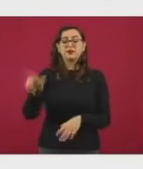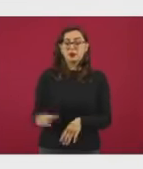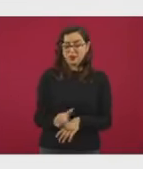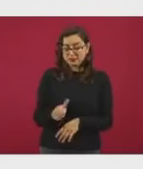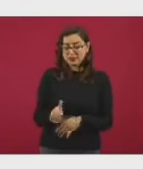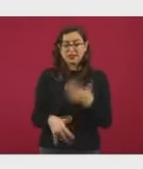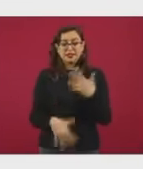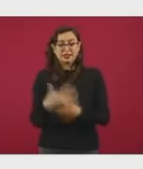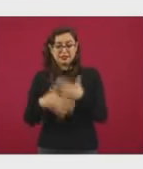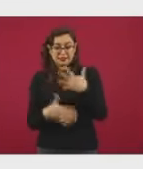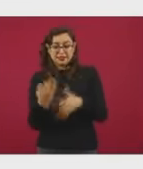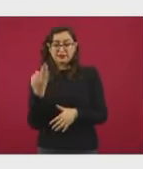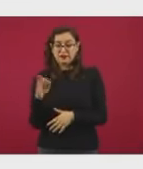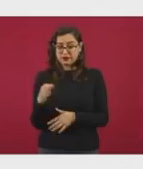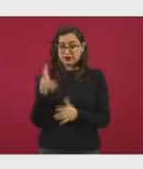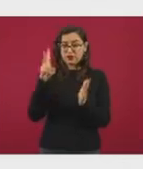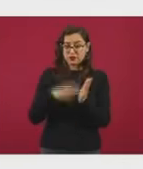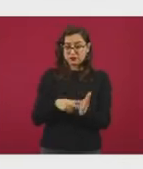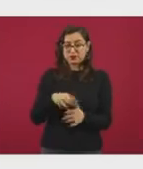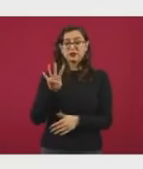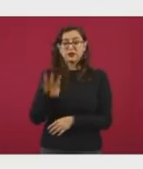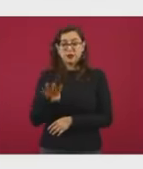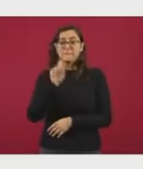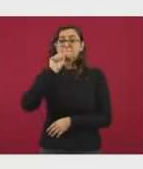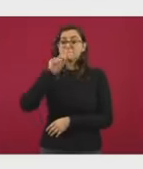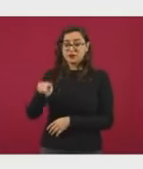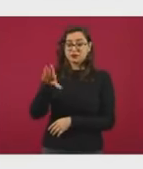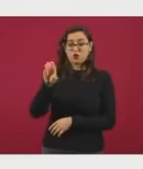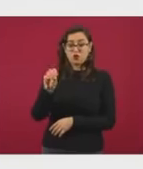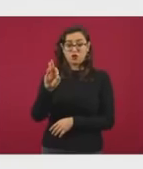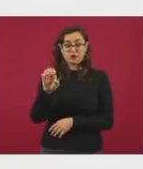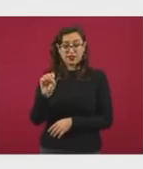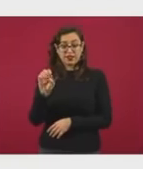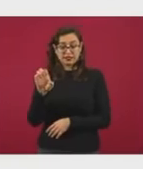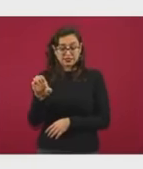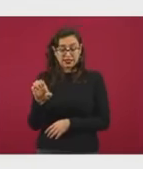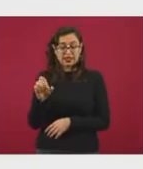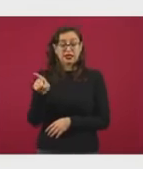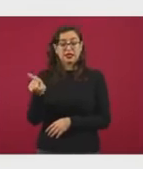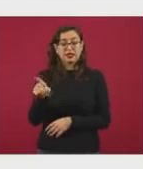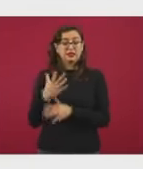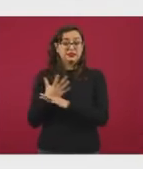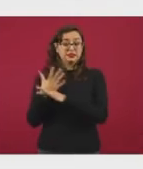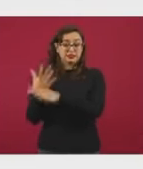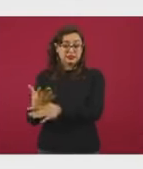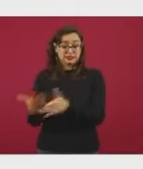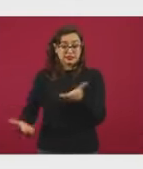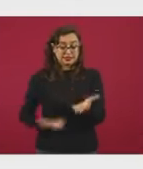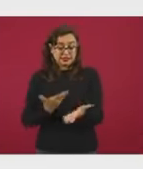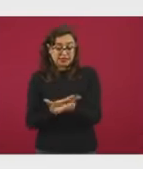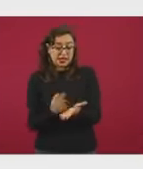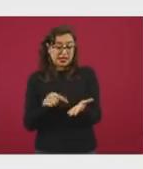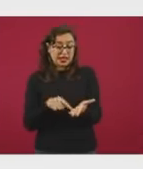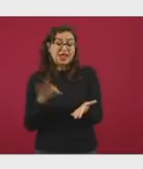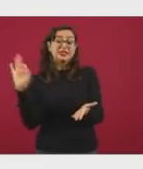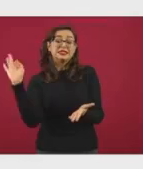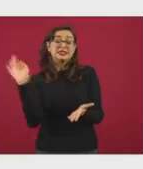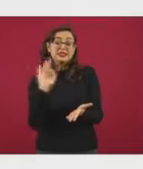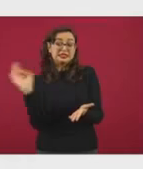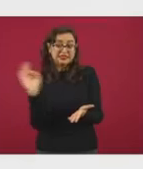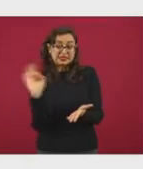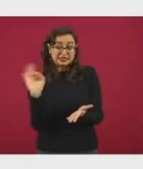de 2019 cuando la COFESE también emite un dictamen de probable responsabilidad